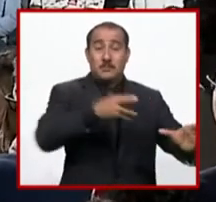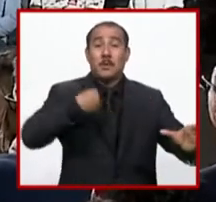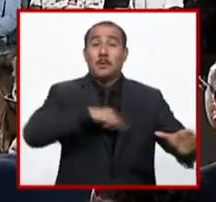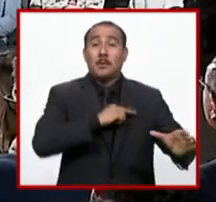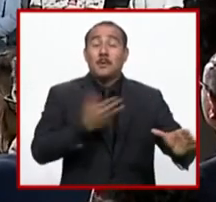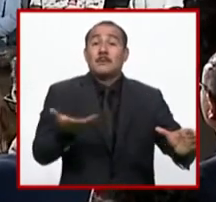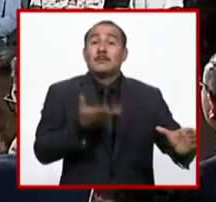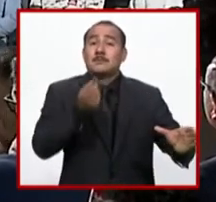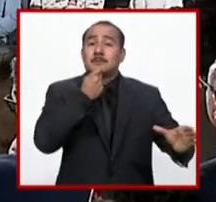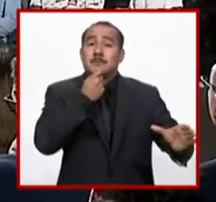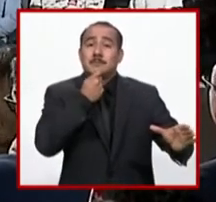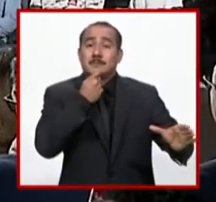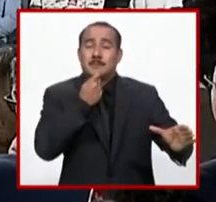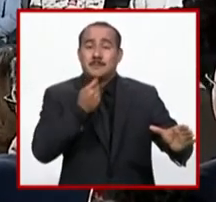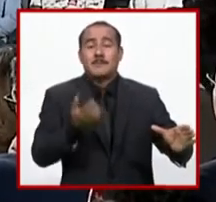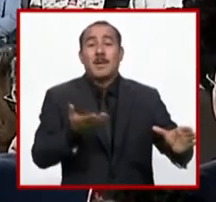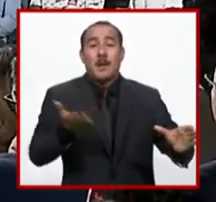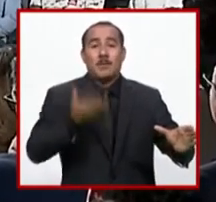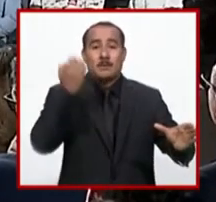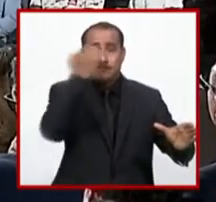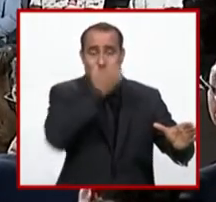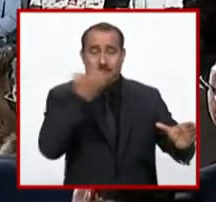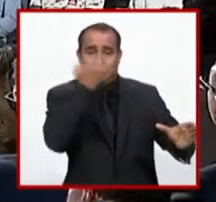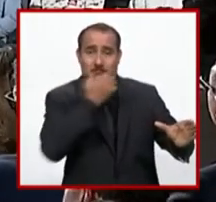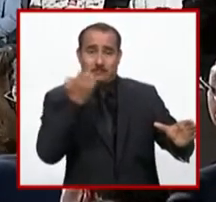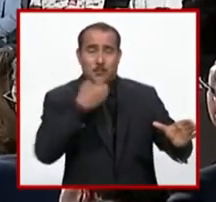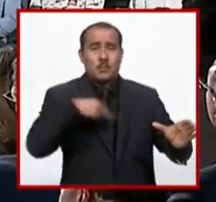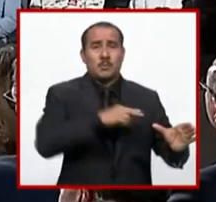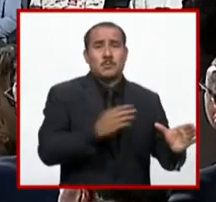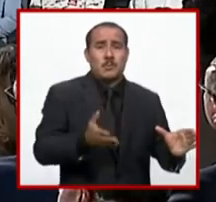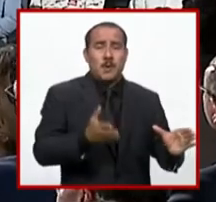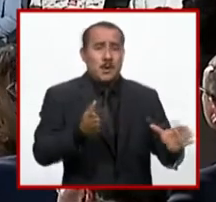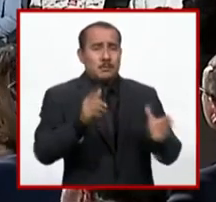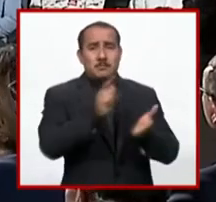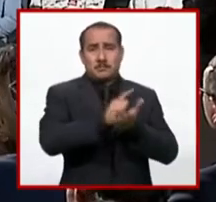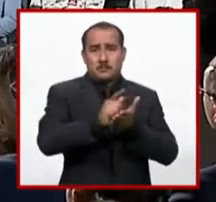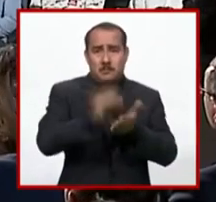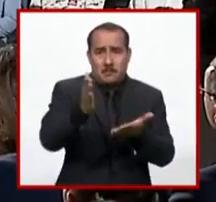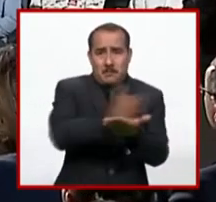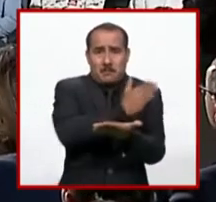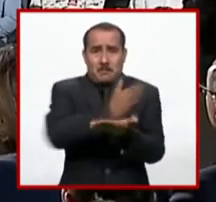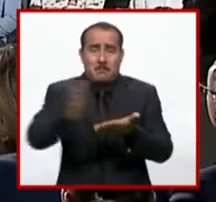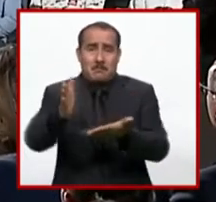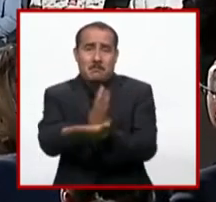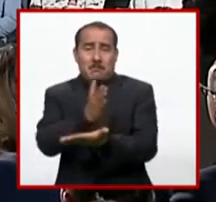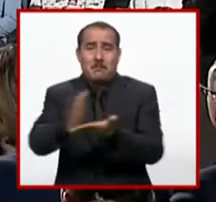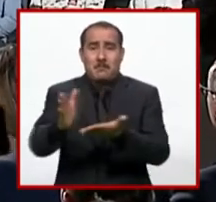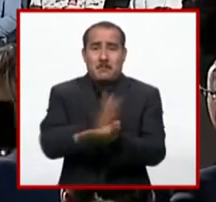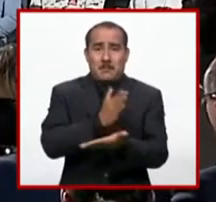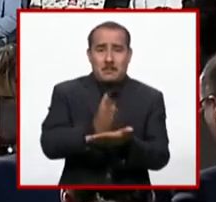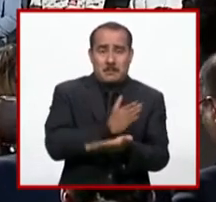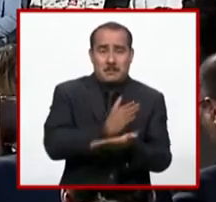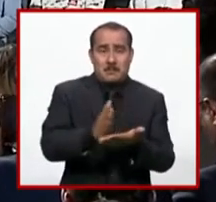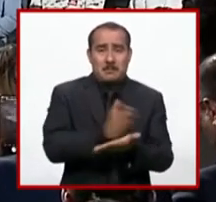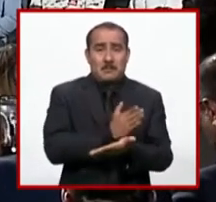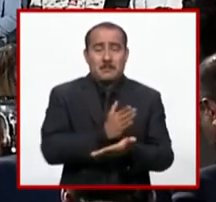nosotros los niños, los alumnos de las escuelas, podemos clasificar los desechos.